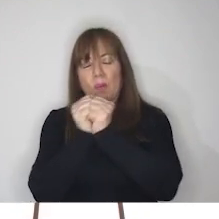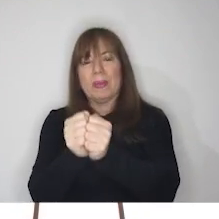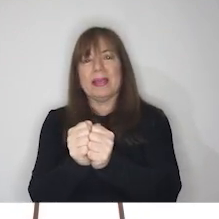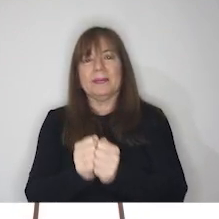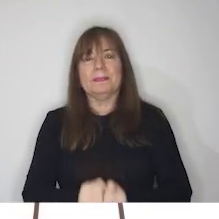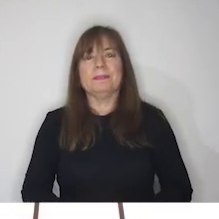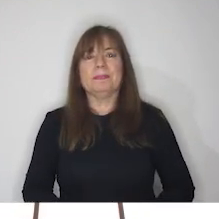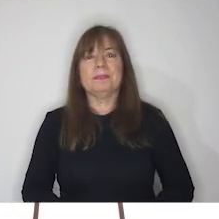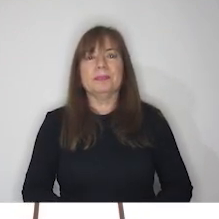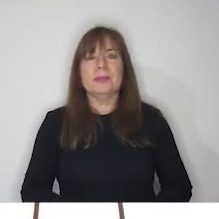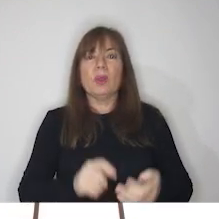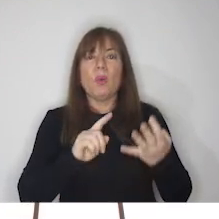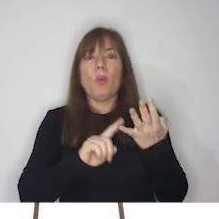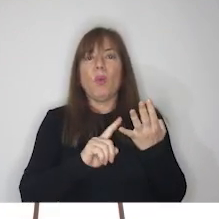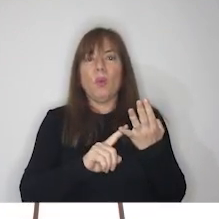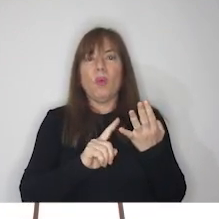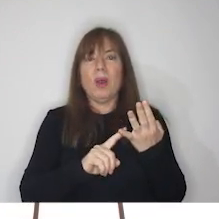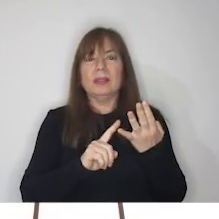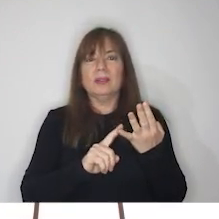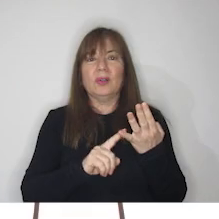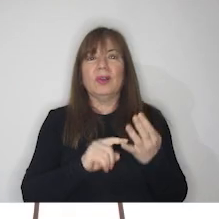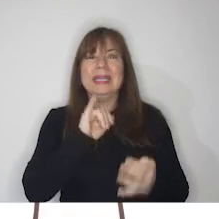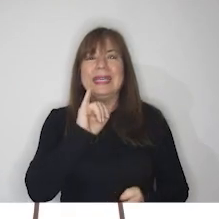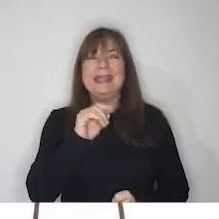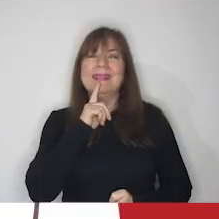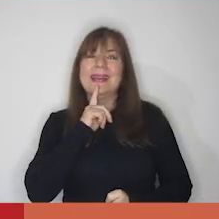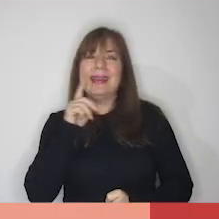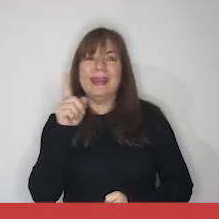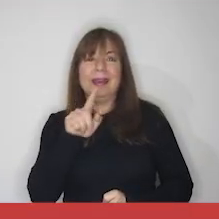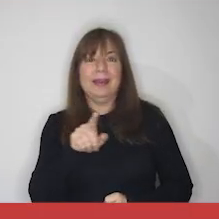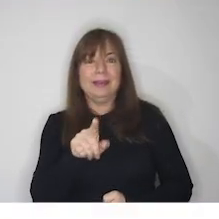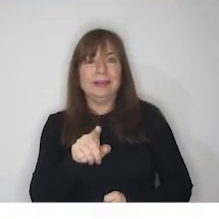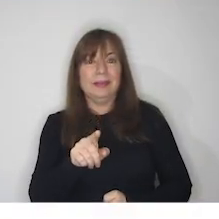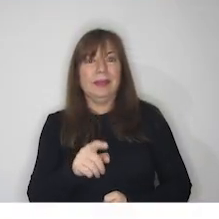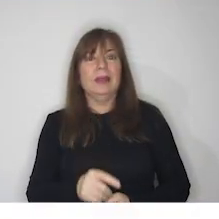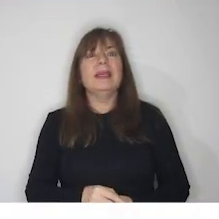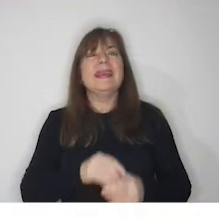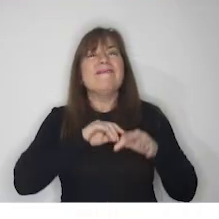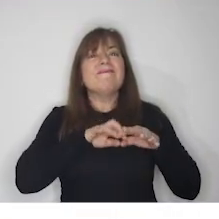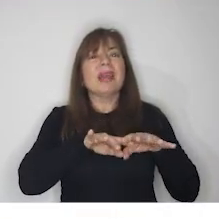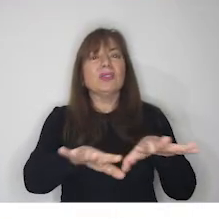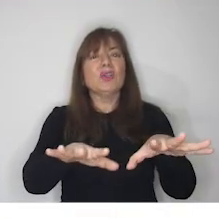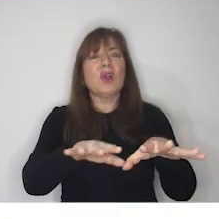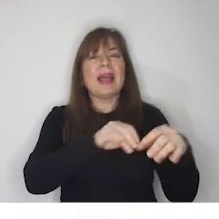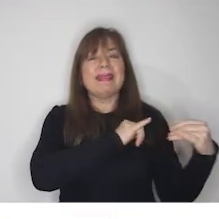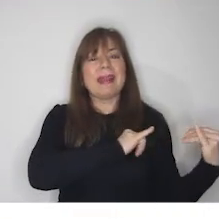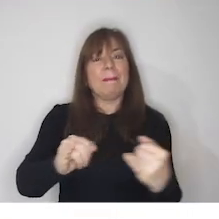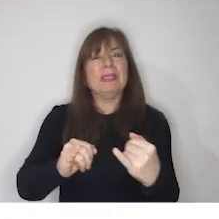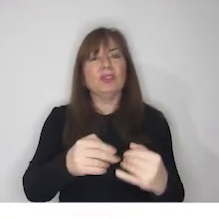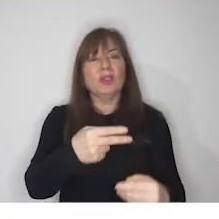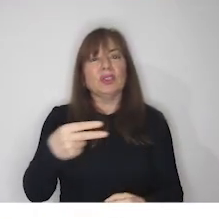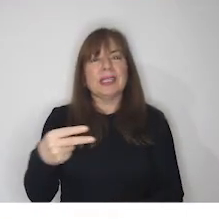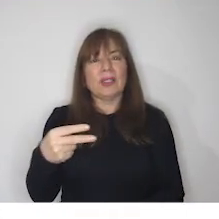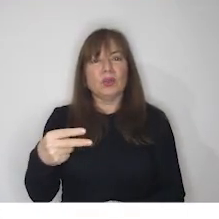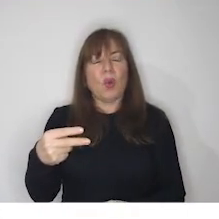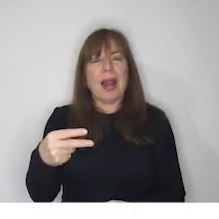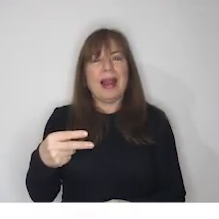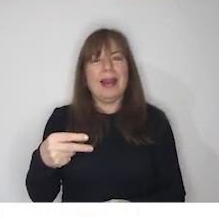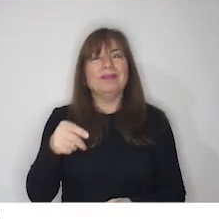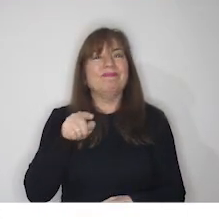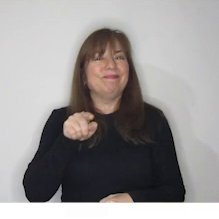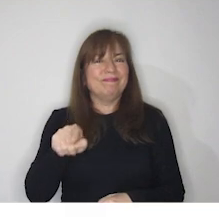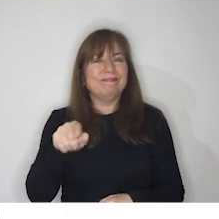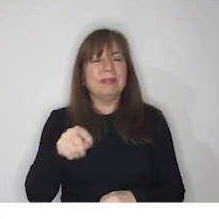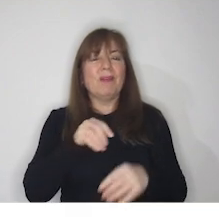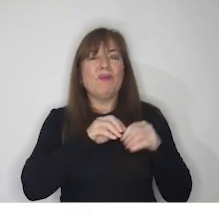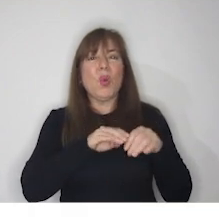de confianza puede entrar a la consulta si lo deseas. 3.4 ¿Qué son las ITS? Las infecciones